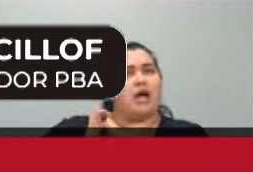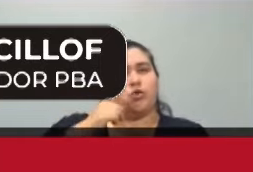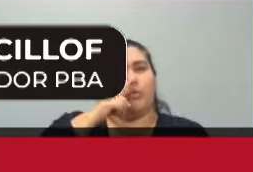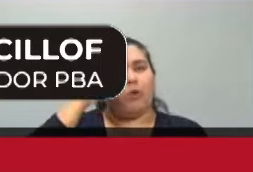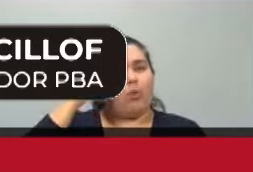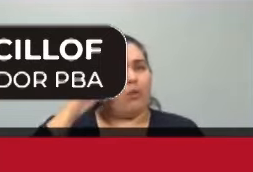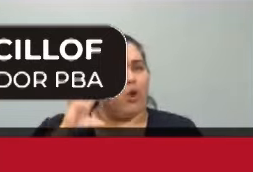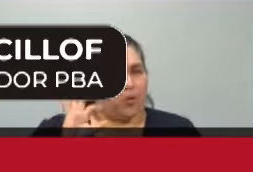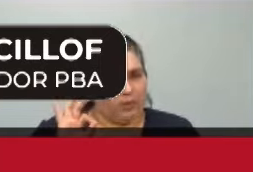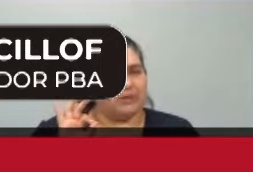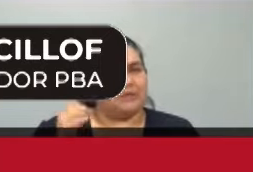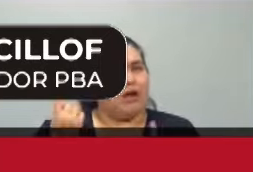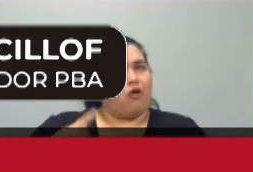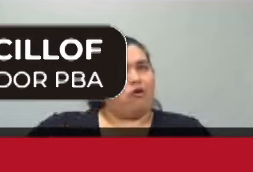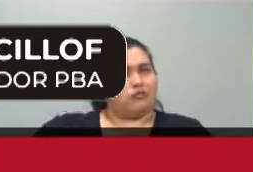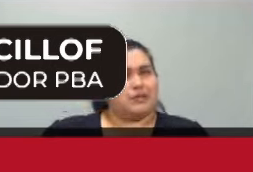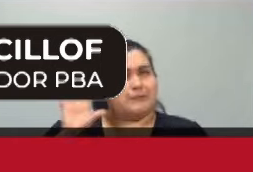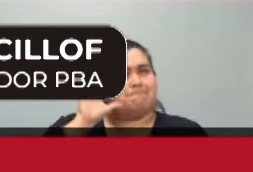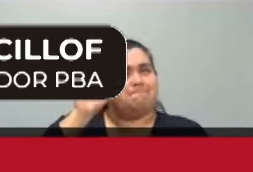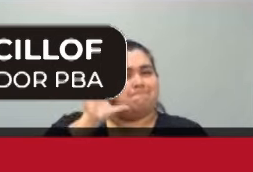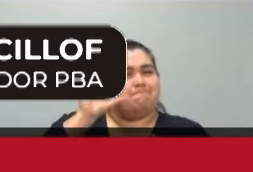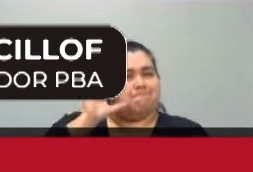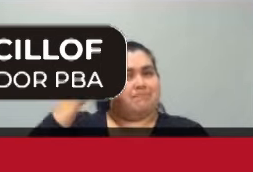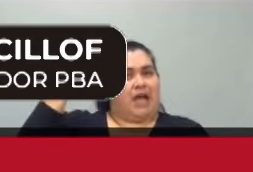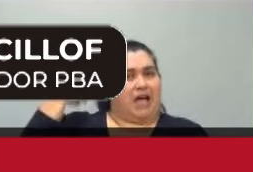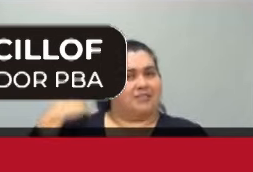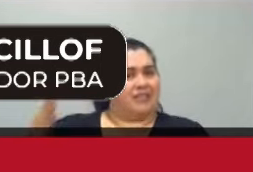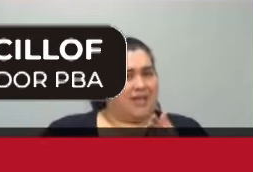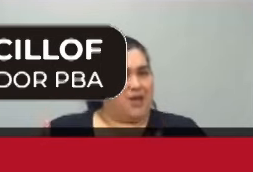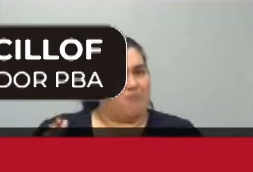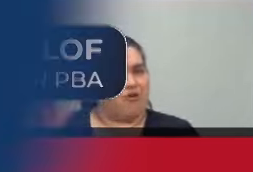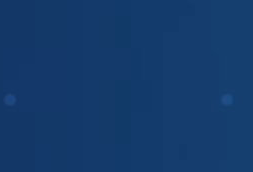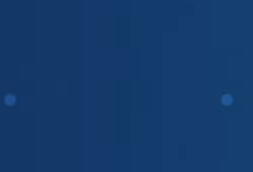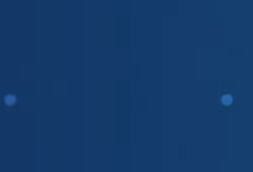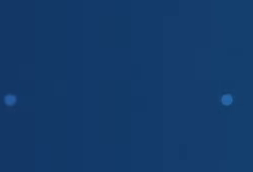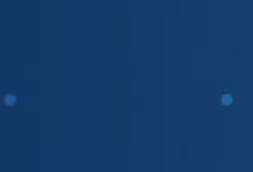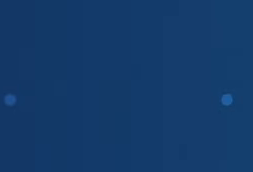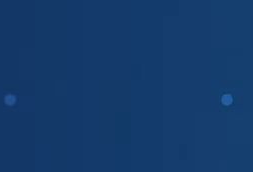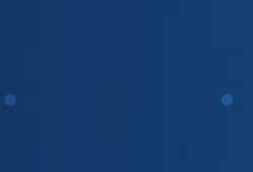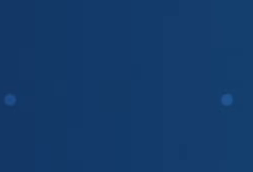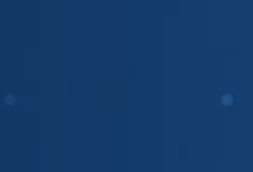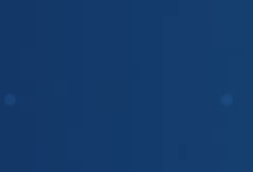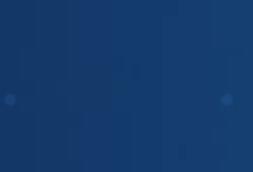Muchas cosas hacen acordar a lo que ocurrió en los 90 en la Argentina.